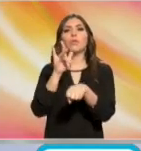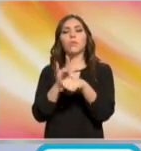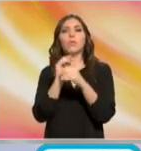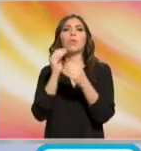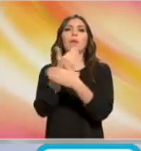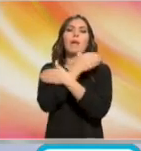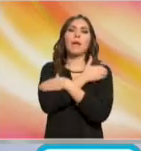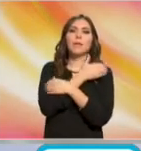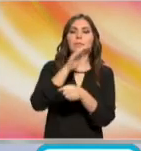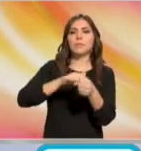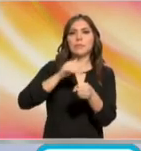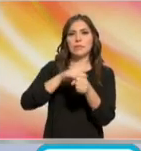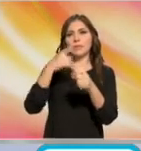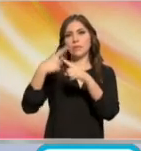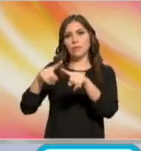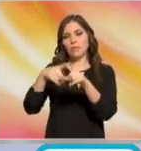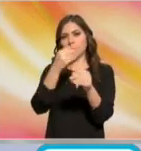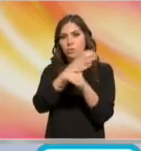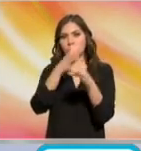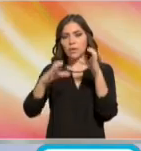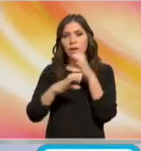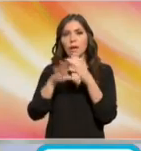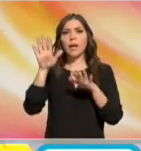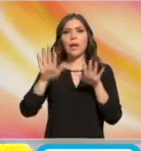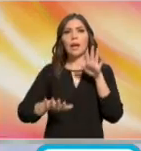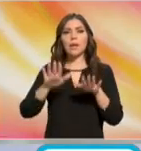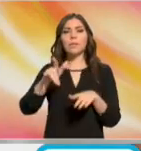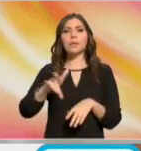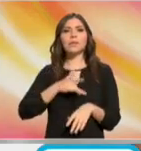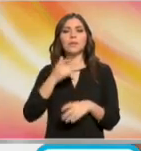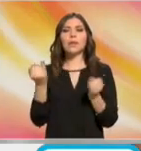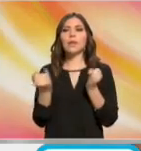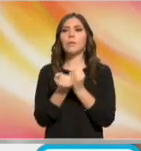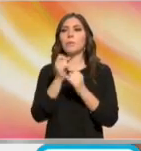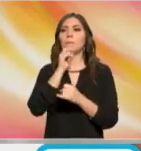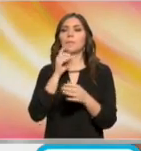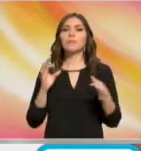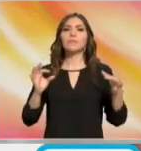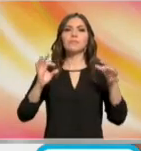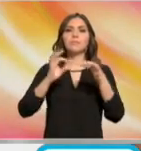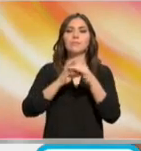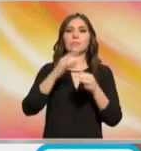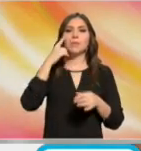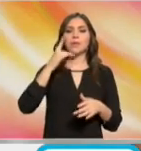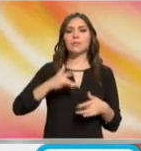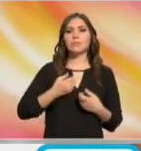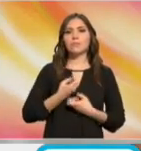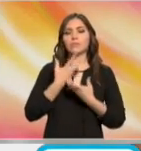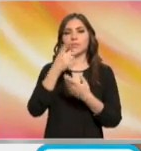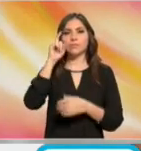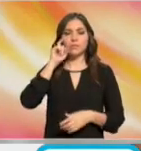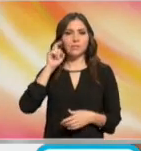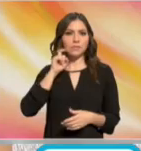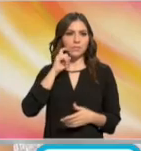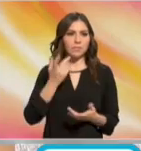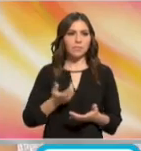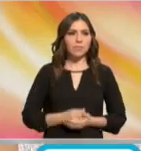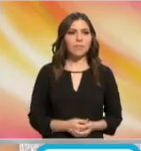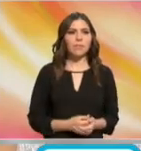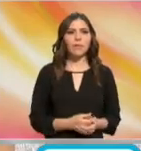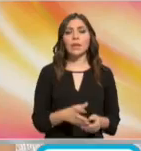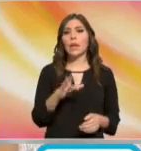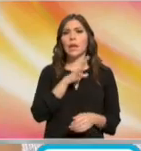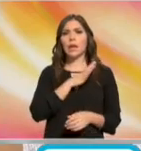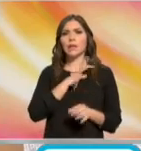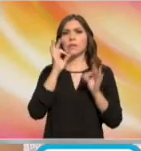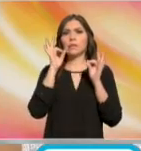abrazo, la seducción y estas cosas que pueden ponernos en el mood sexual, en el mood erótico. Muy bien. ¿Hay una frecuencia ideal o